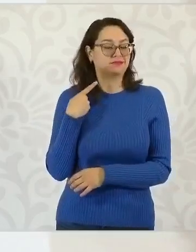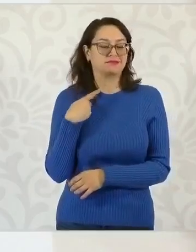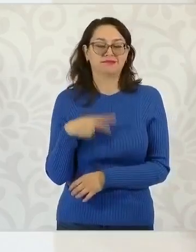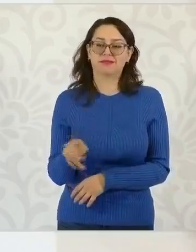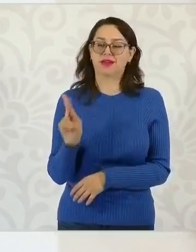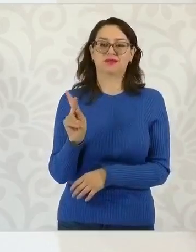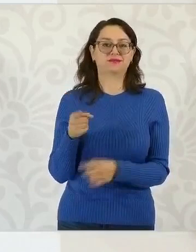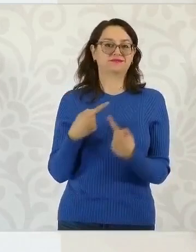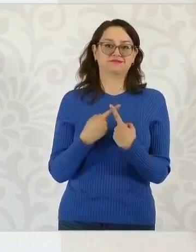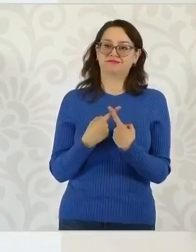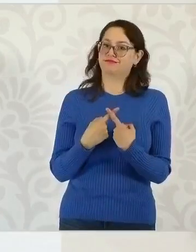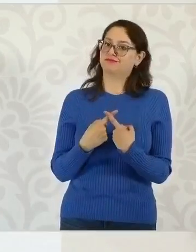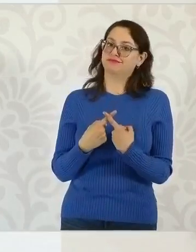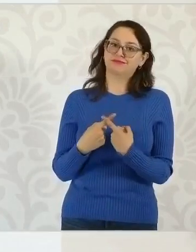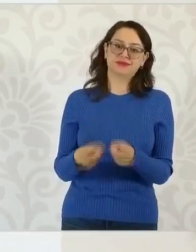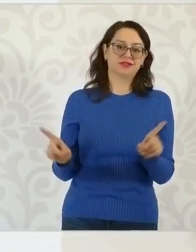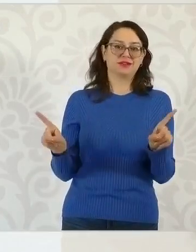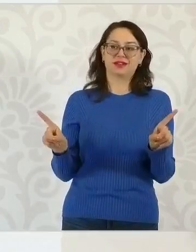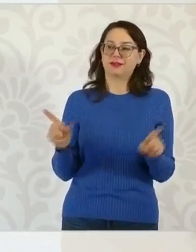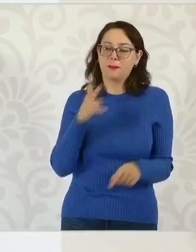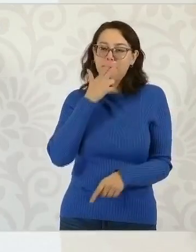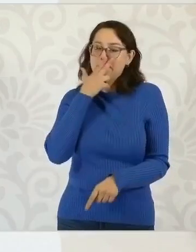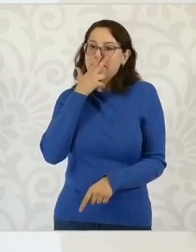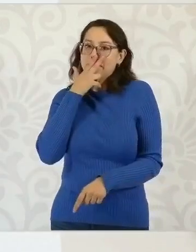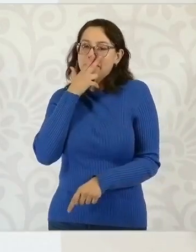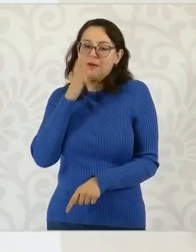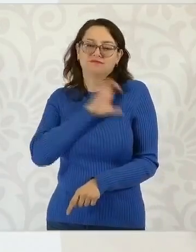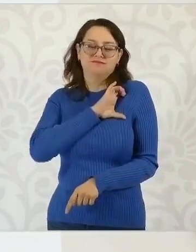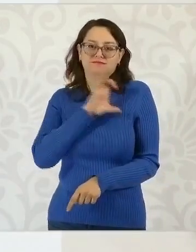lo tiene en un lugar muy especial de su corazón y de la historia,